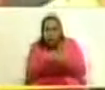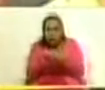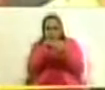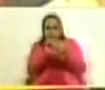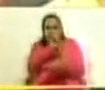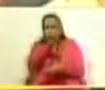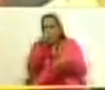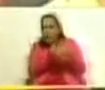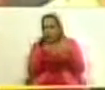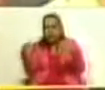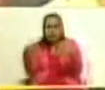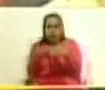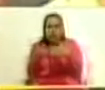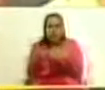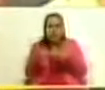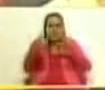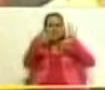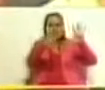plenamente